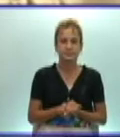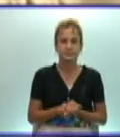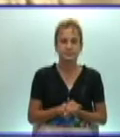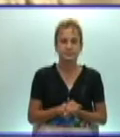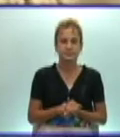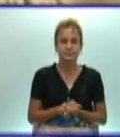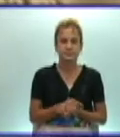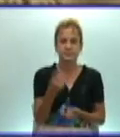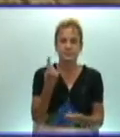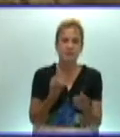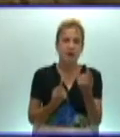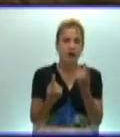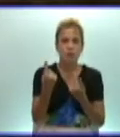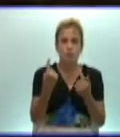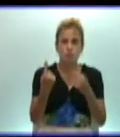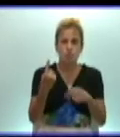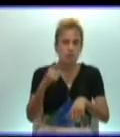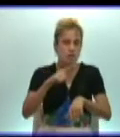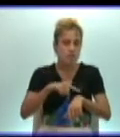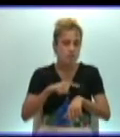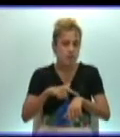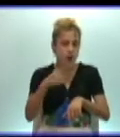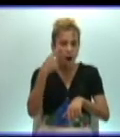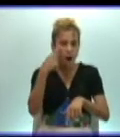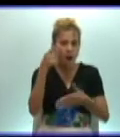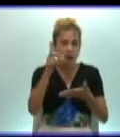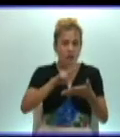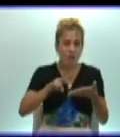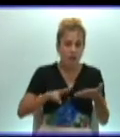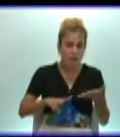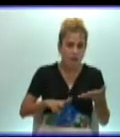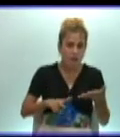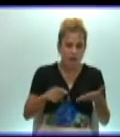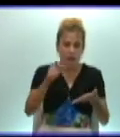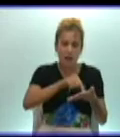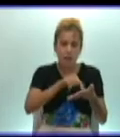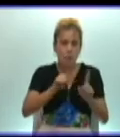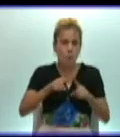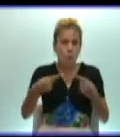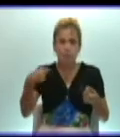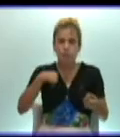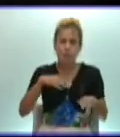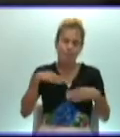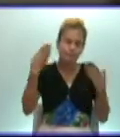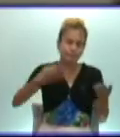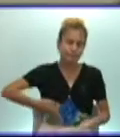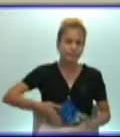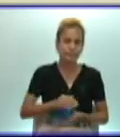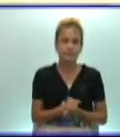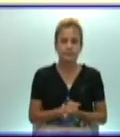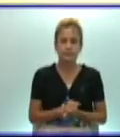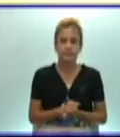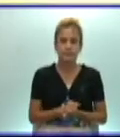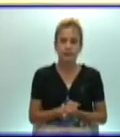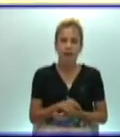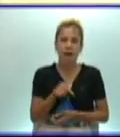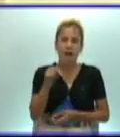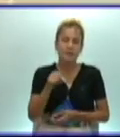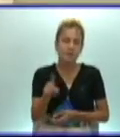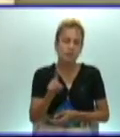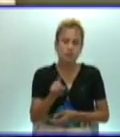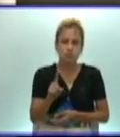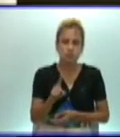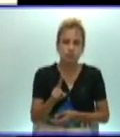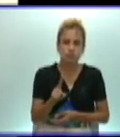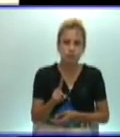si alguna vez tienen que leer esta carta, será porque yo no esté entre ustedes. Casi no se acordarán de mí y